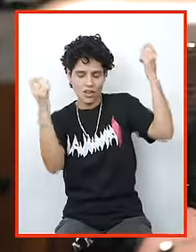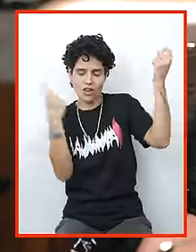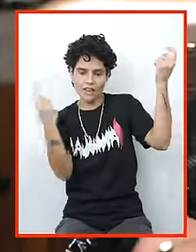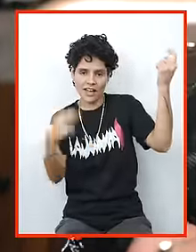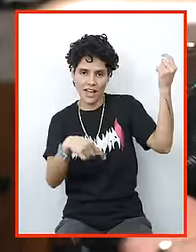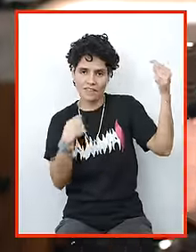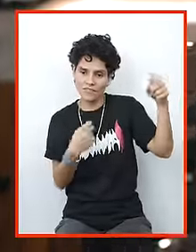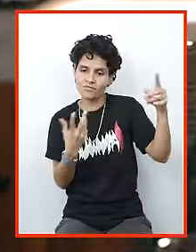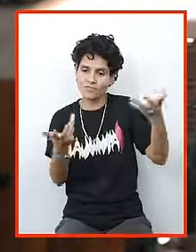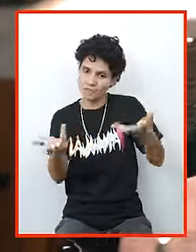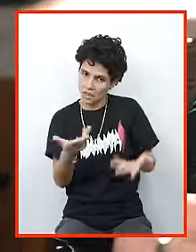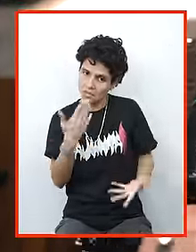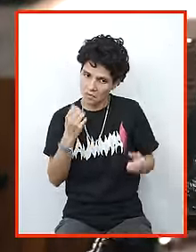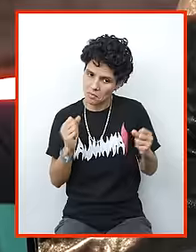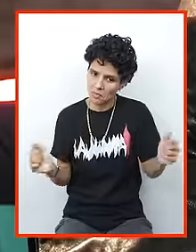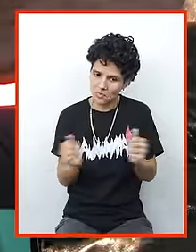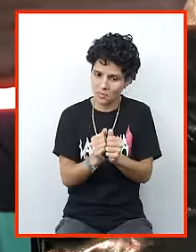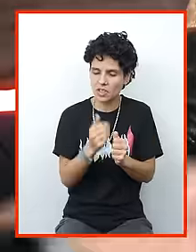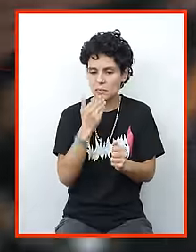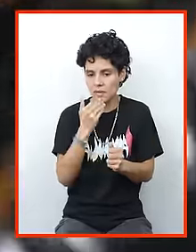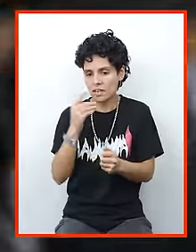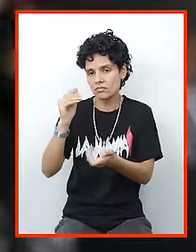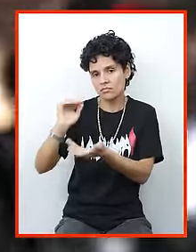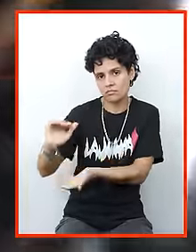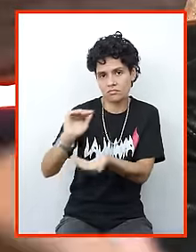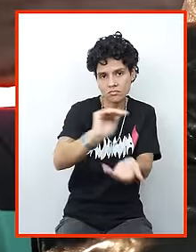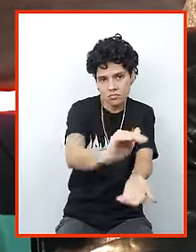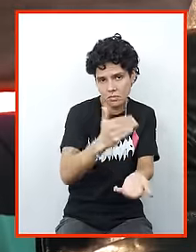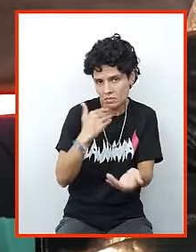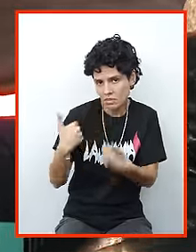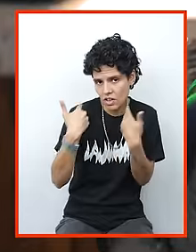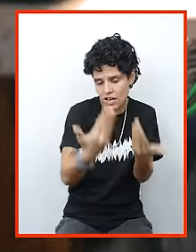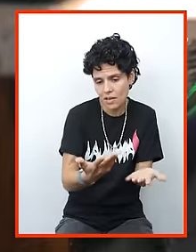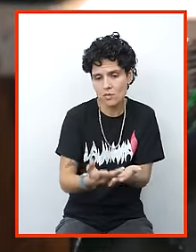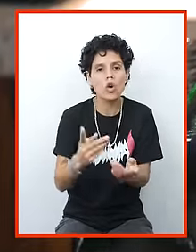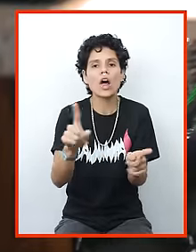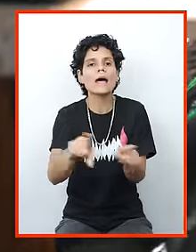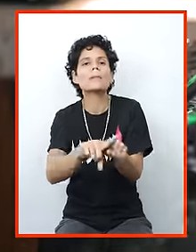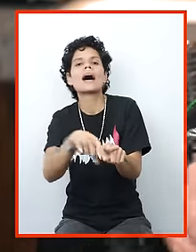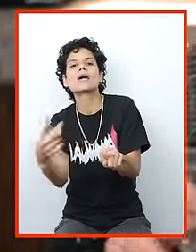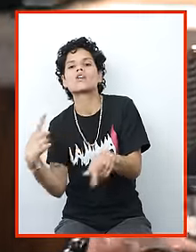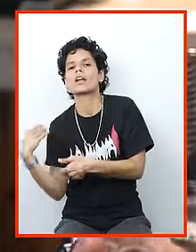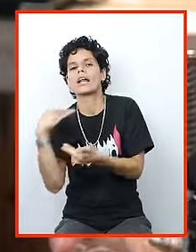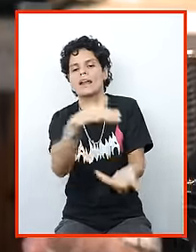Chayanne acá, te invitamos, hicimos la. Ya, y le regalamos a. El crossover, ya. Al hermano Gabo.